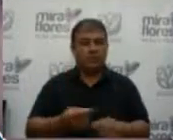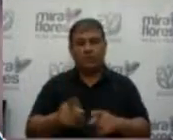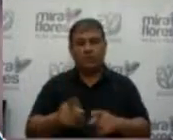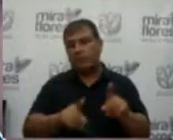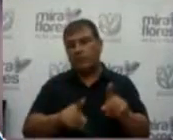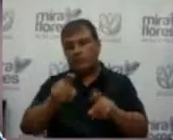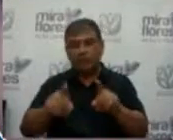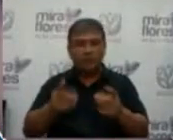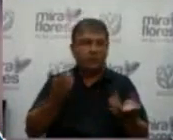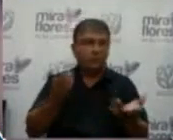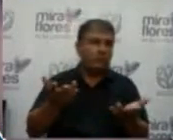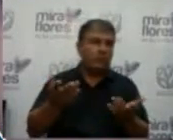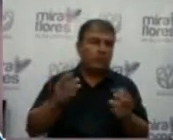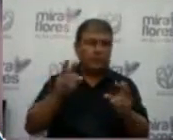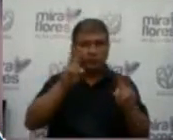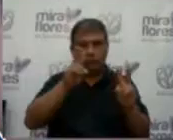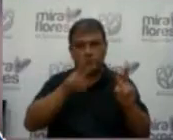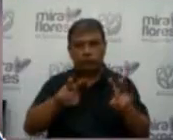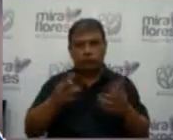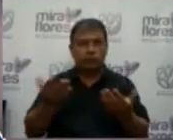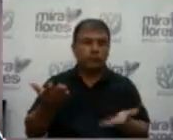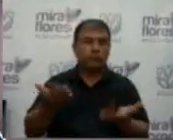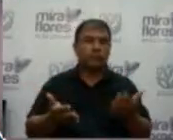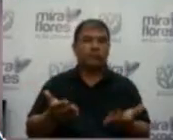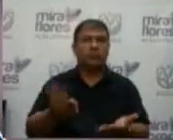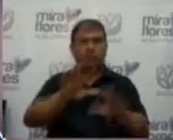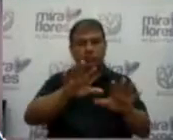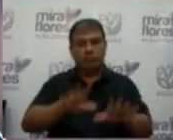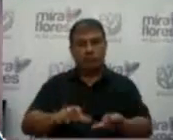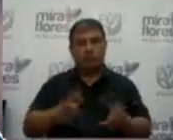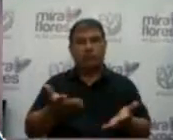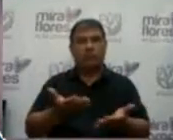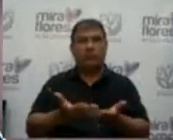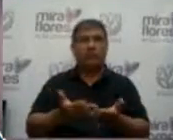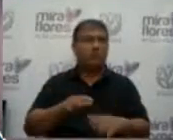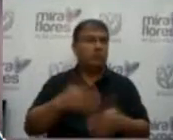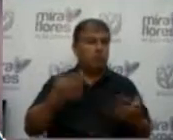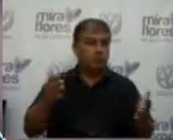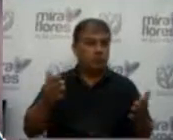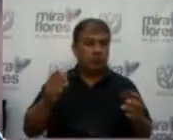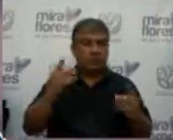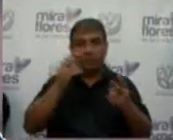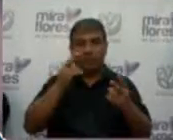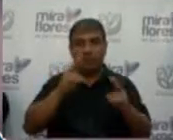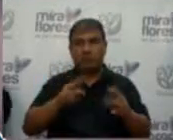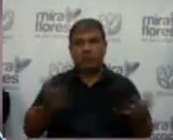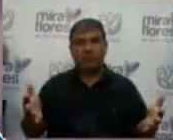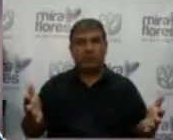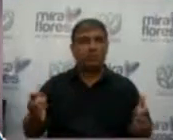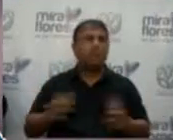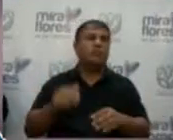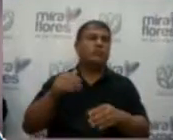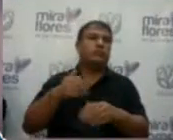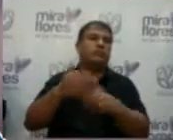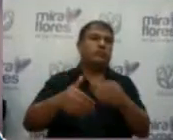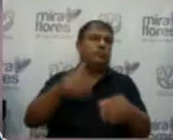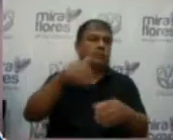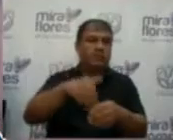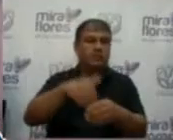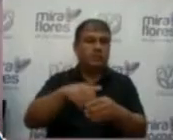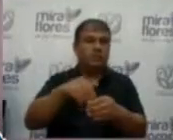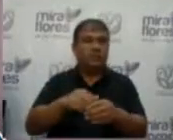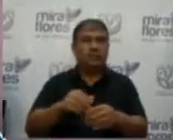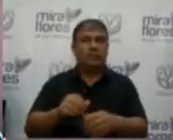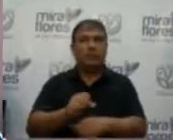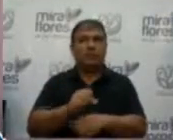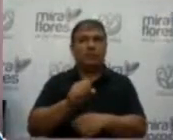si hay alguna observación con relación a la misma. Si no hay observaciones, procederemos a votar. Aquellos miembros del Consejo